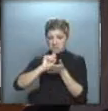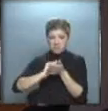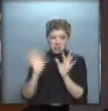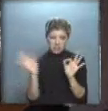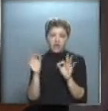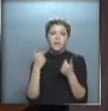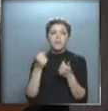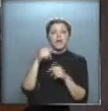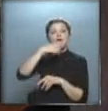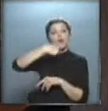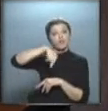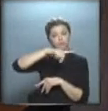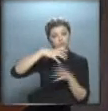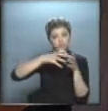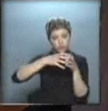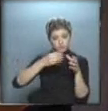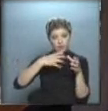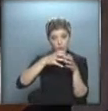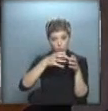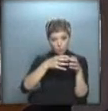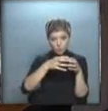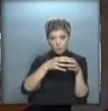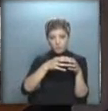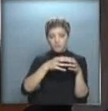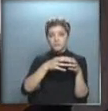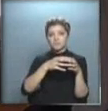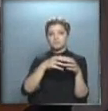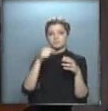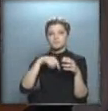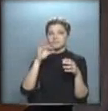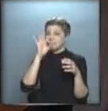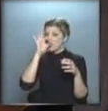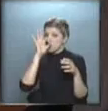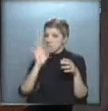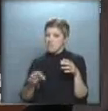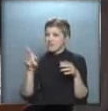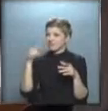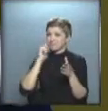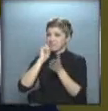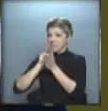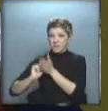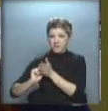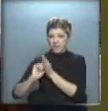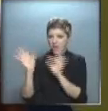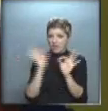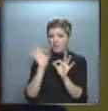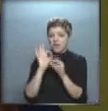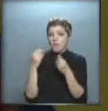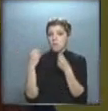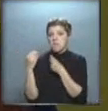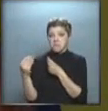Pero nosotras, en nuestro grupo que nosotros tenemos en el colegio, nunca nos enganchamos a contestarles a ella. Mentira. Porque